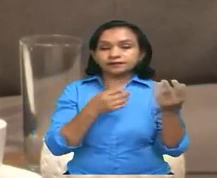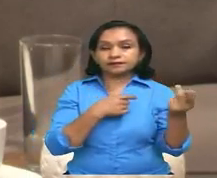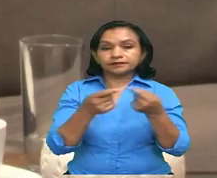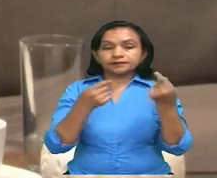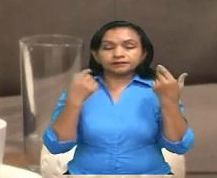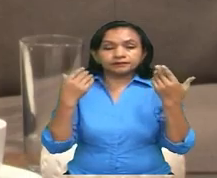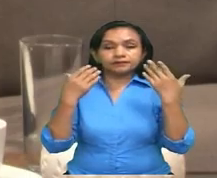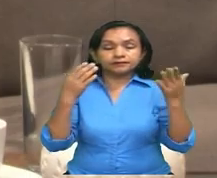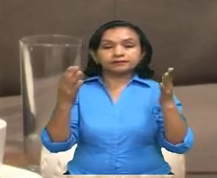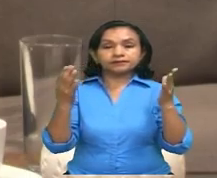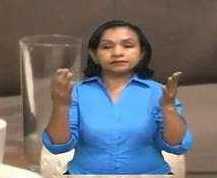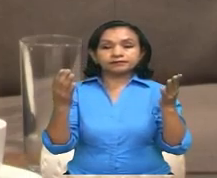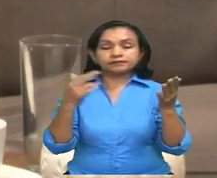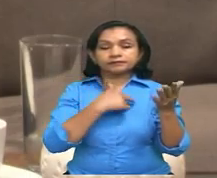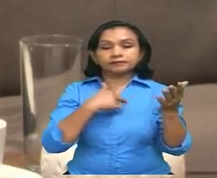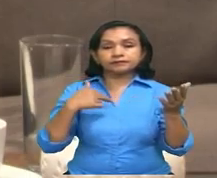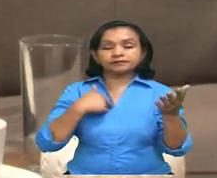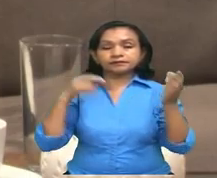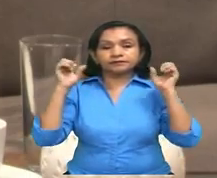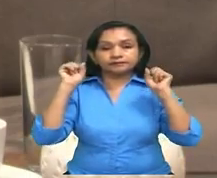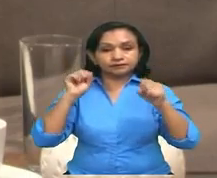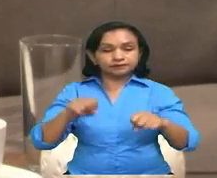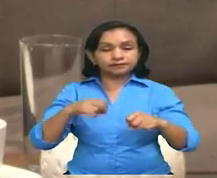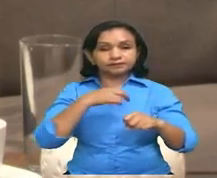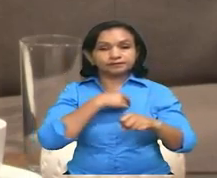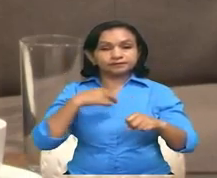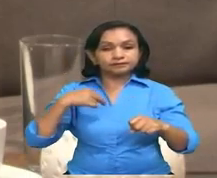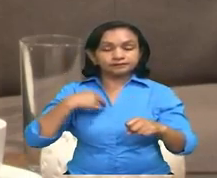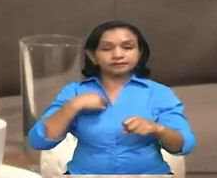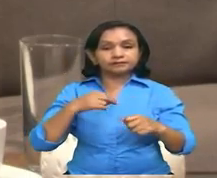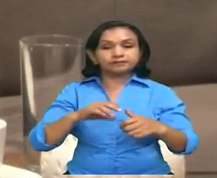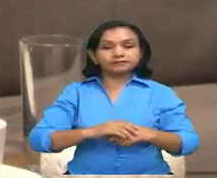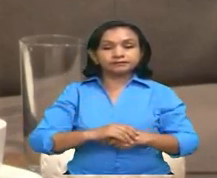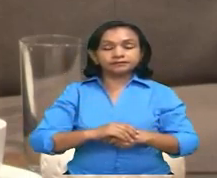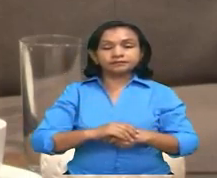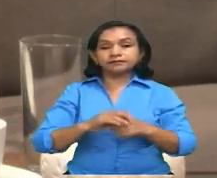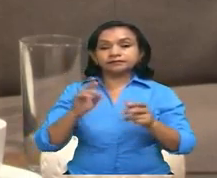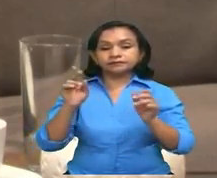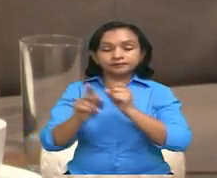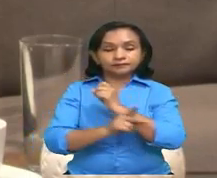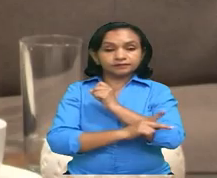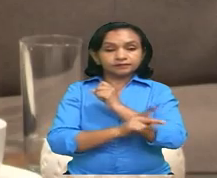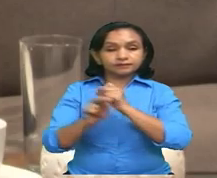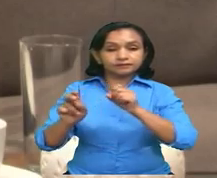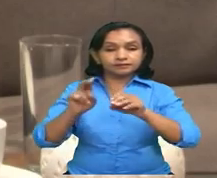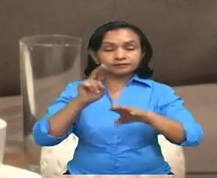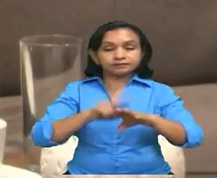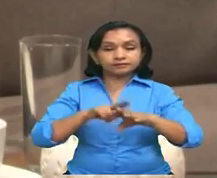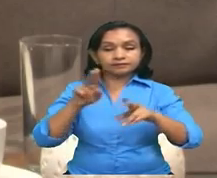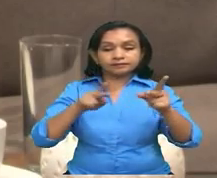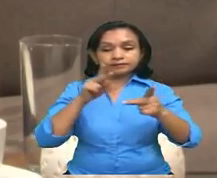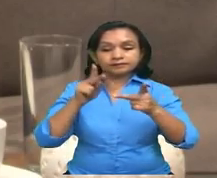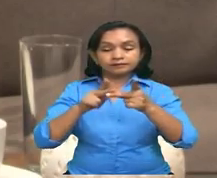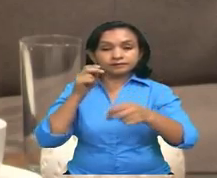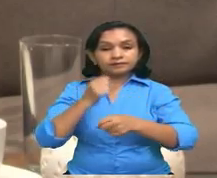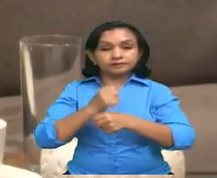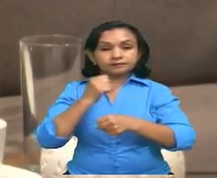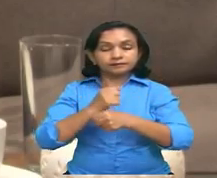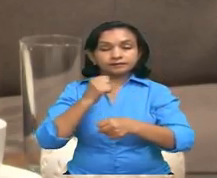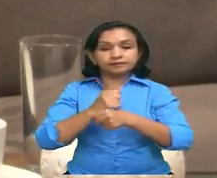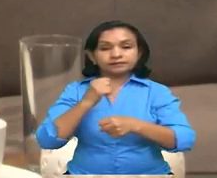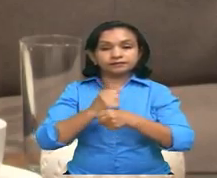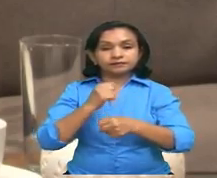Entonces eso es algo que hay que destacar realmente, que el que viene a nuestro país es un país seguro y que puede disfrutar a pleno de su viaje